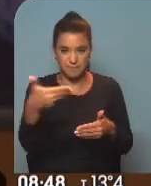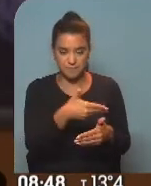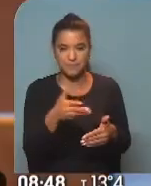placer como siempre